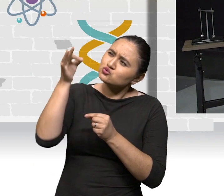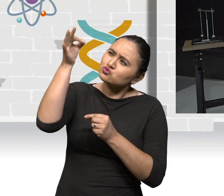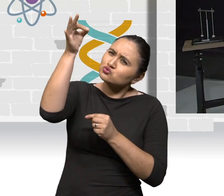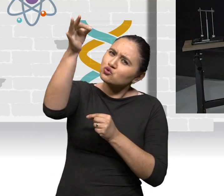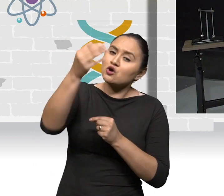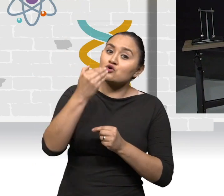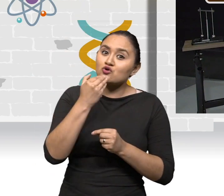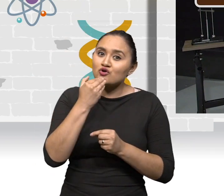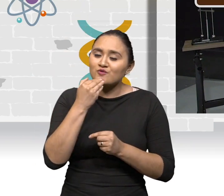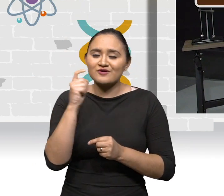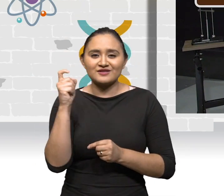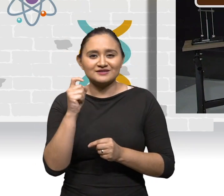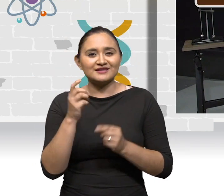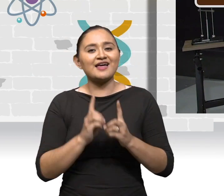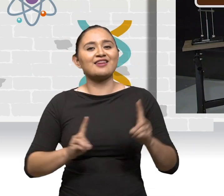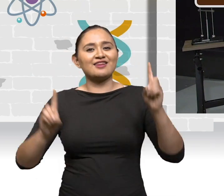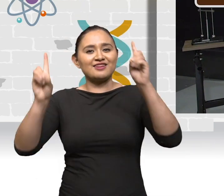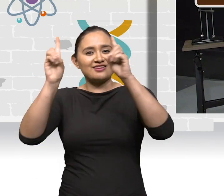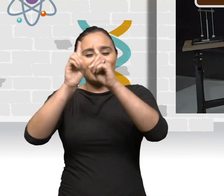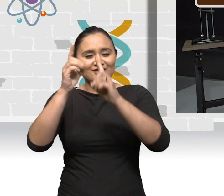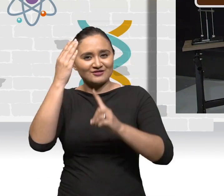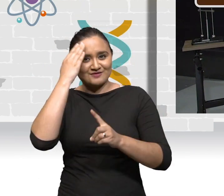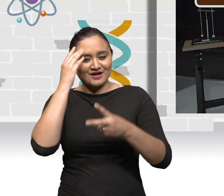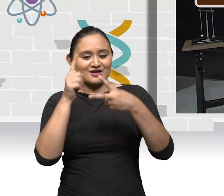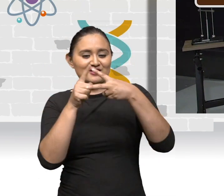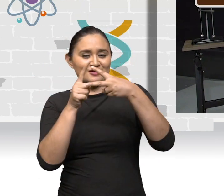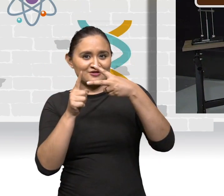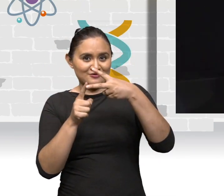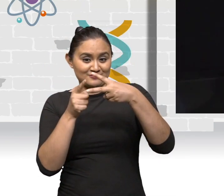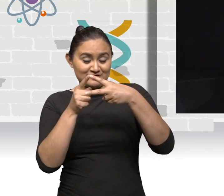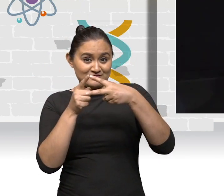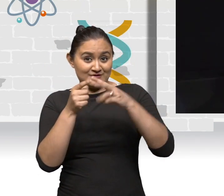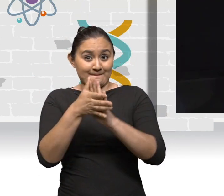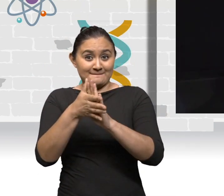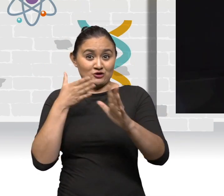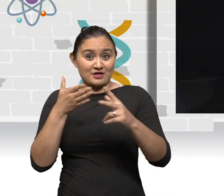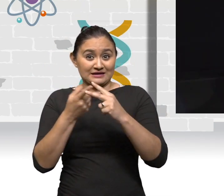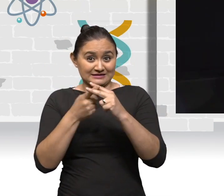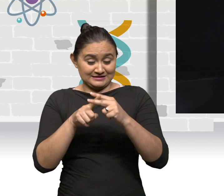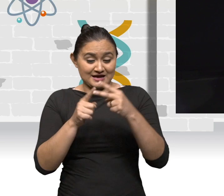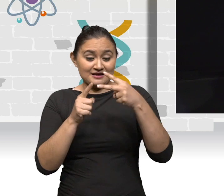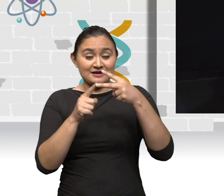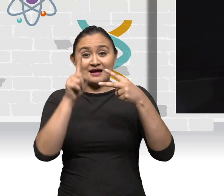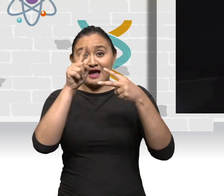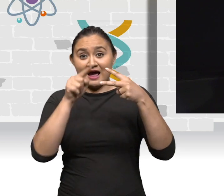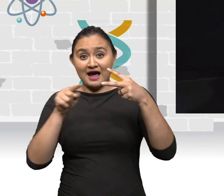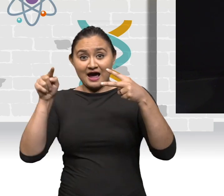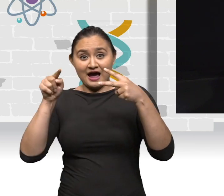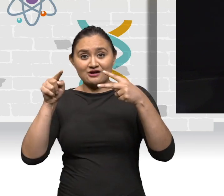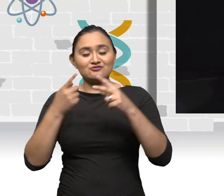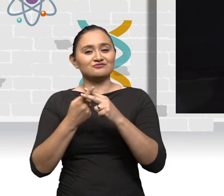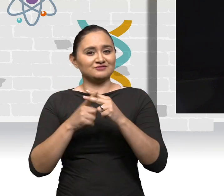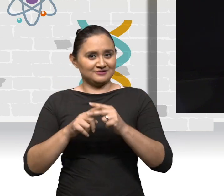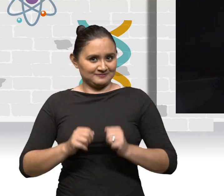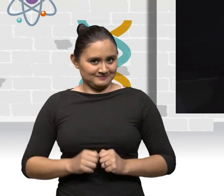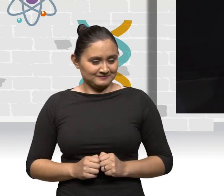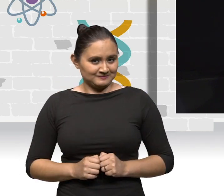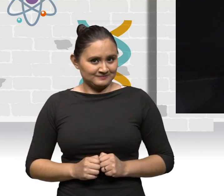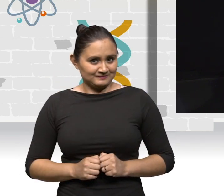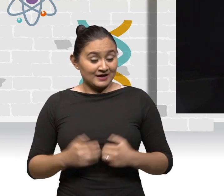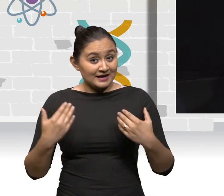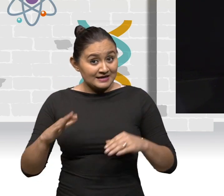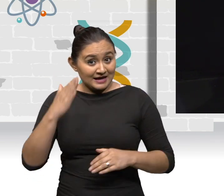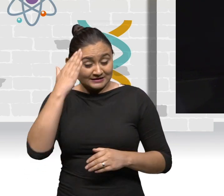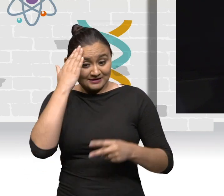conocer dos datos, la velocidad inicial y el ángulo inicial. Dada una cierta velocidad inicial, la